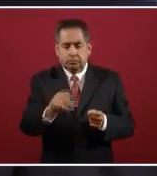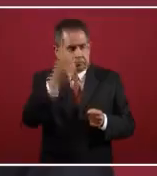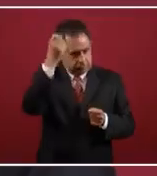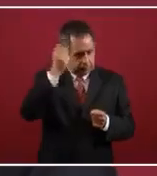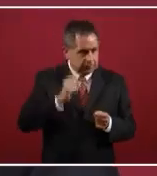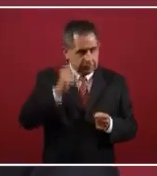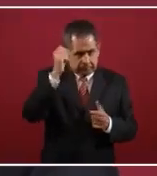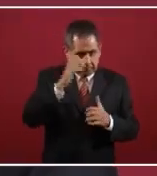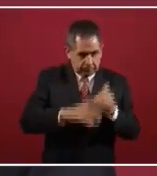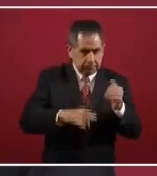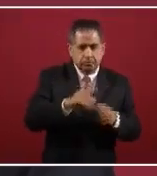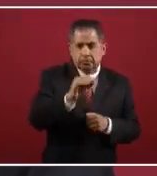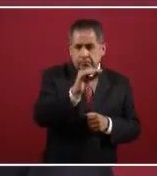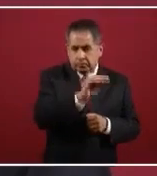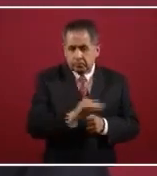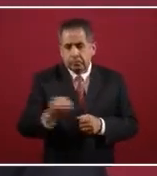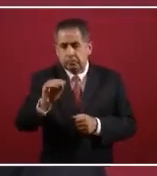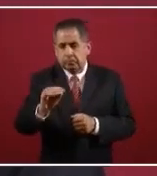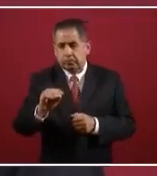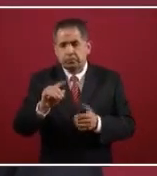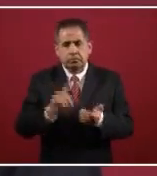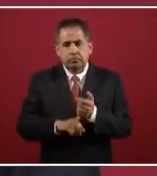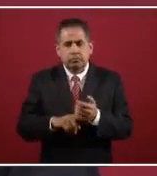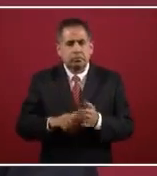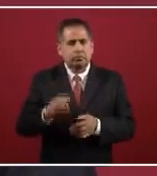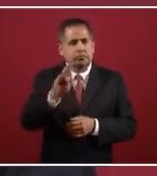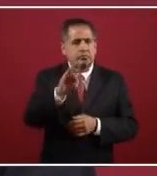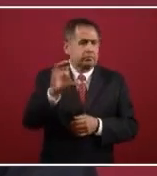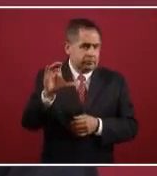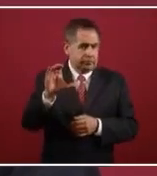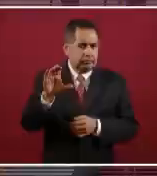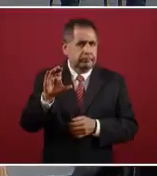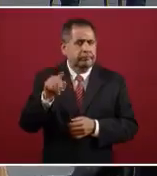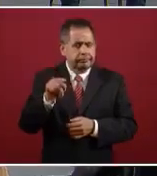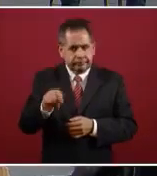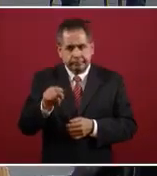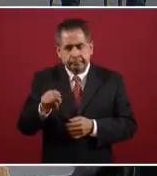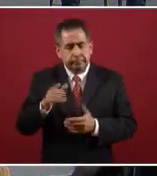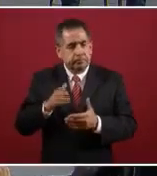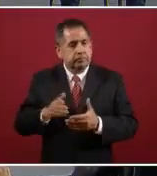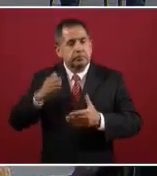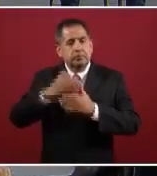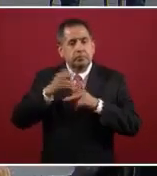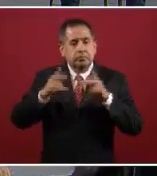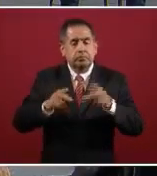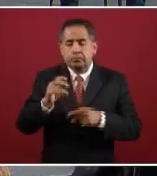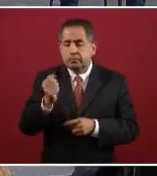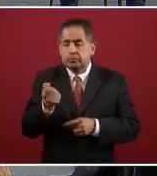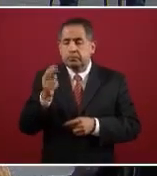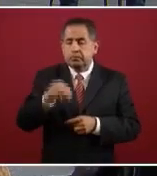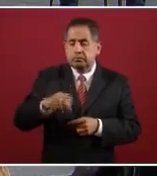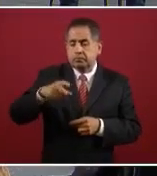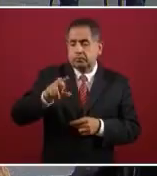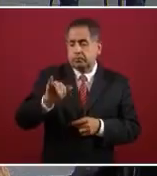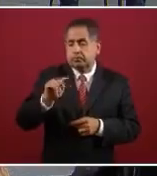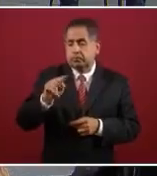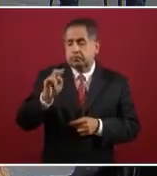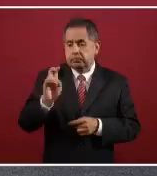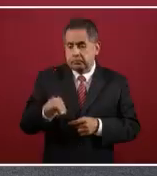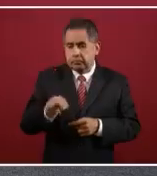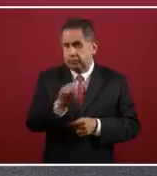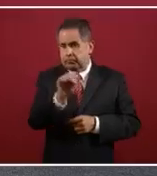Sinaloa vamos a Baja California, vamos a estar en San Quintín el